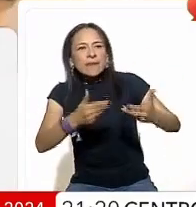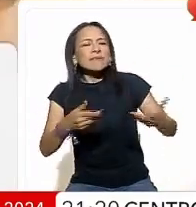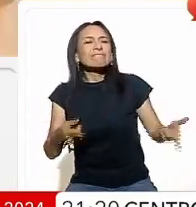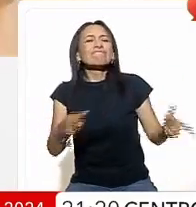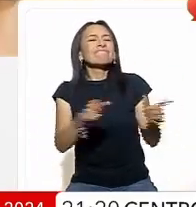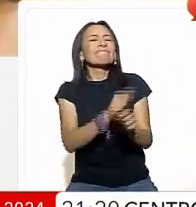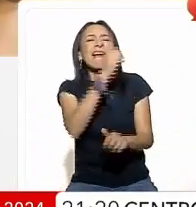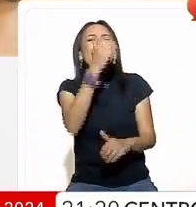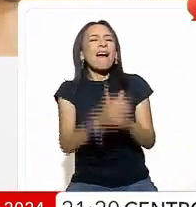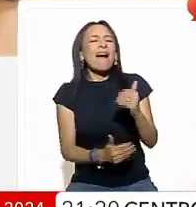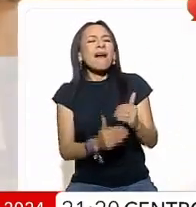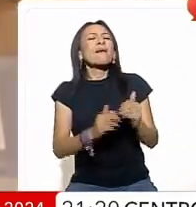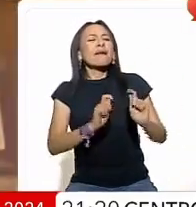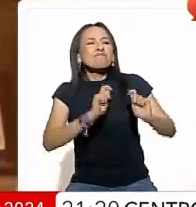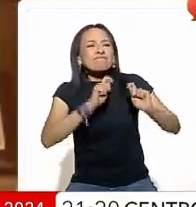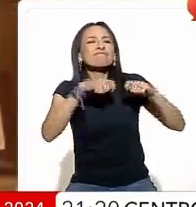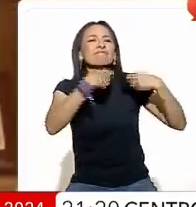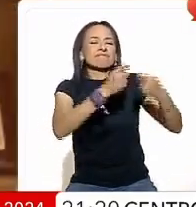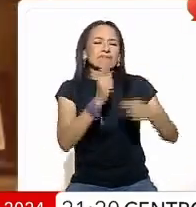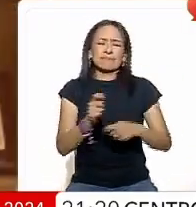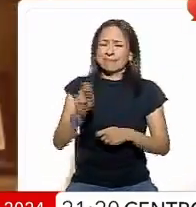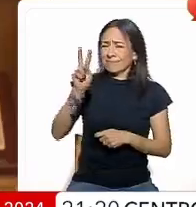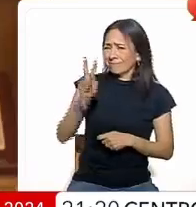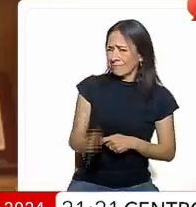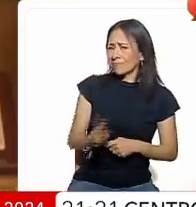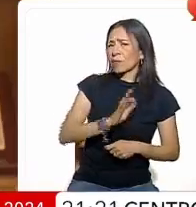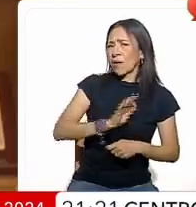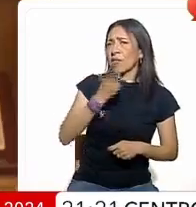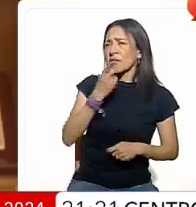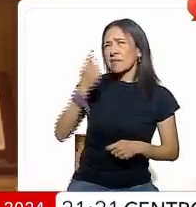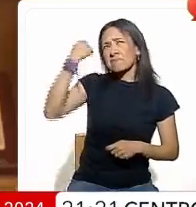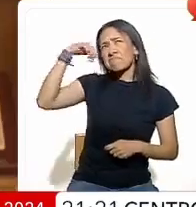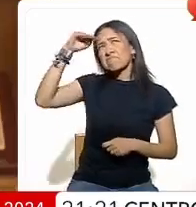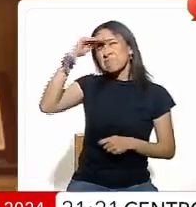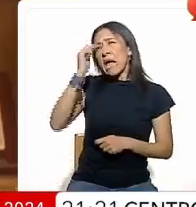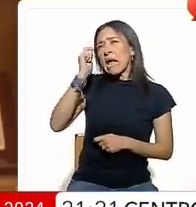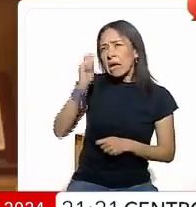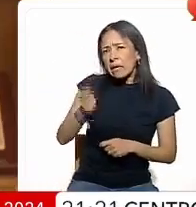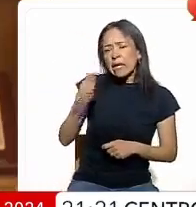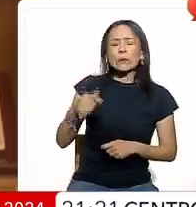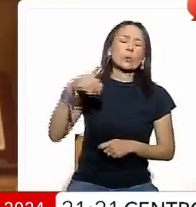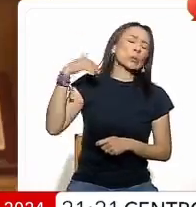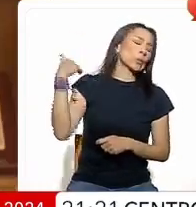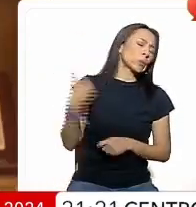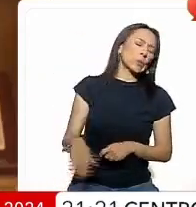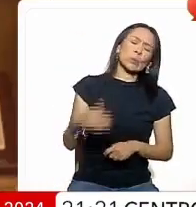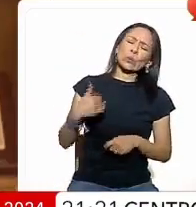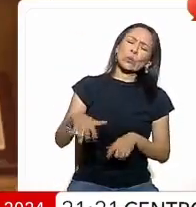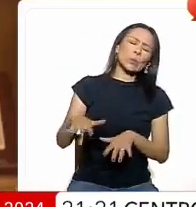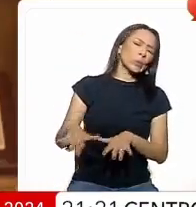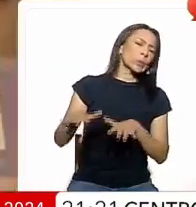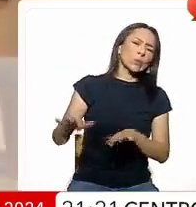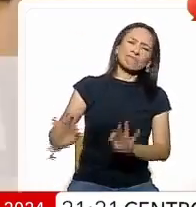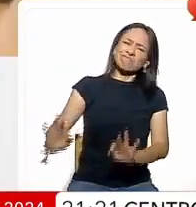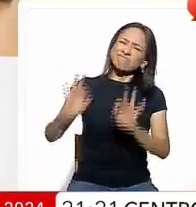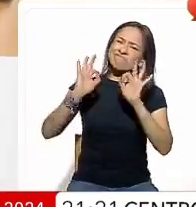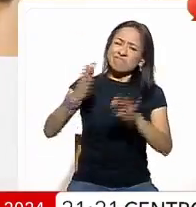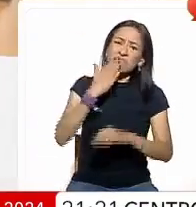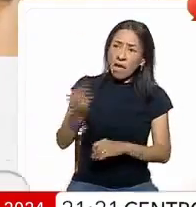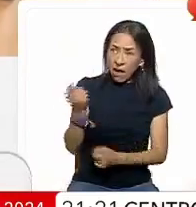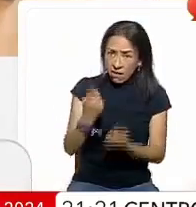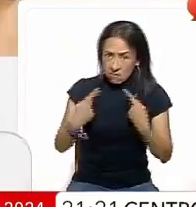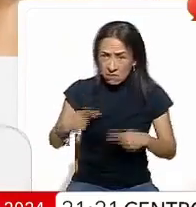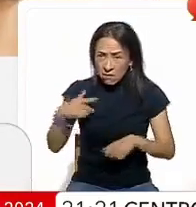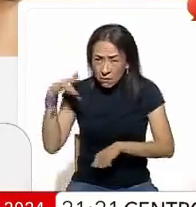Fantástico, fantástico, un gran logro, un gran logro. Quien conoce la magna